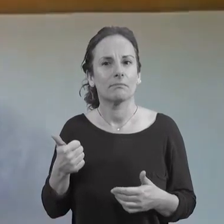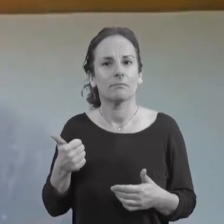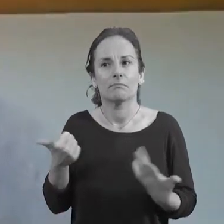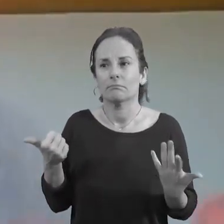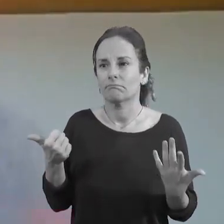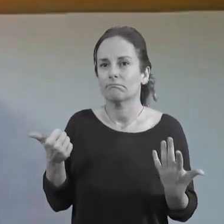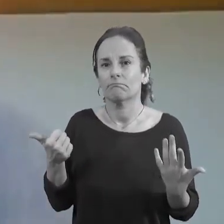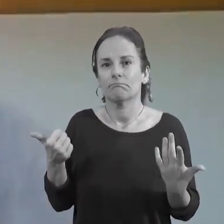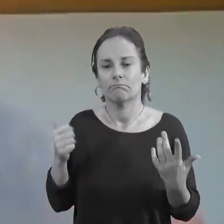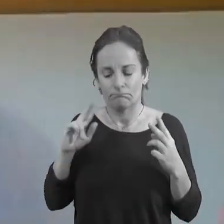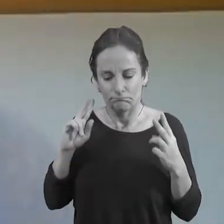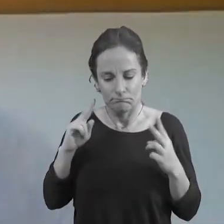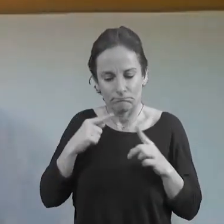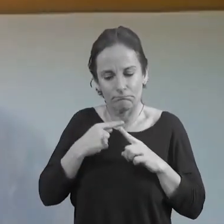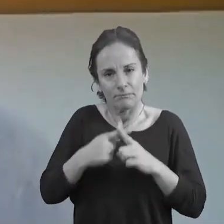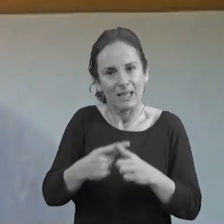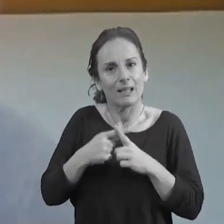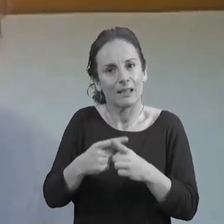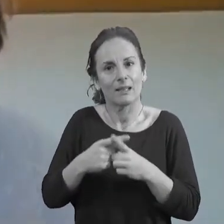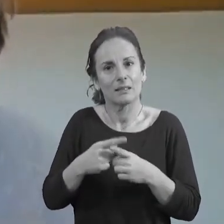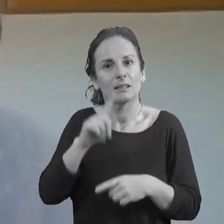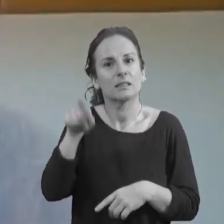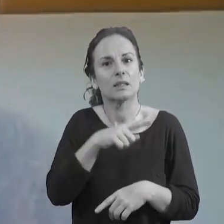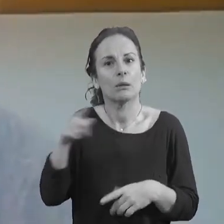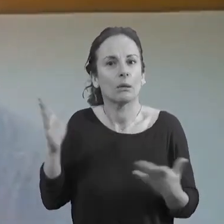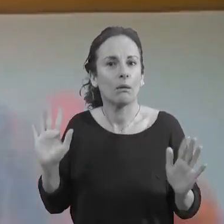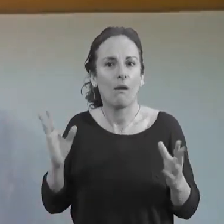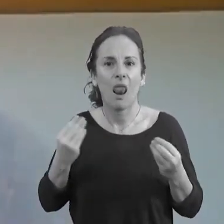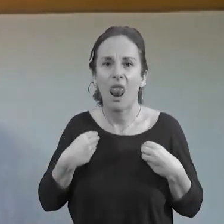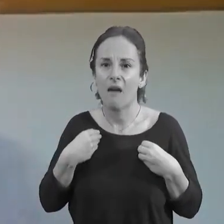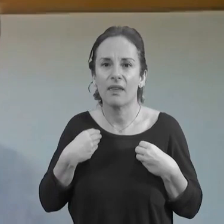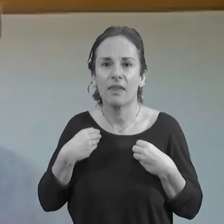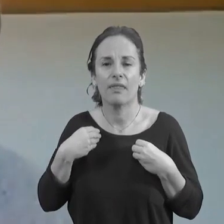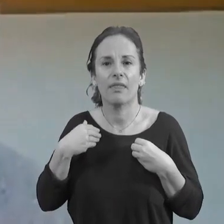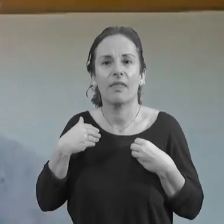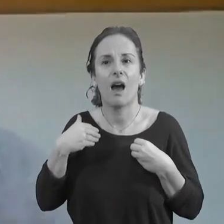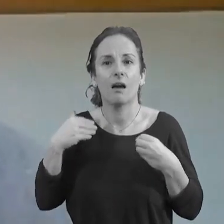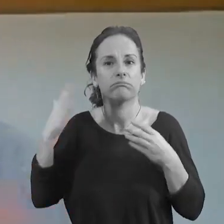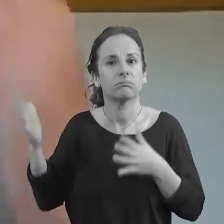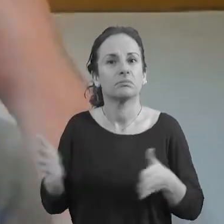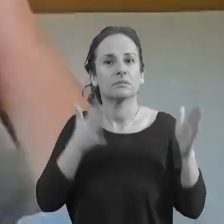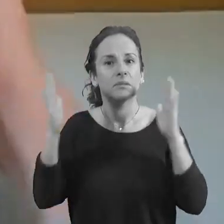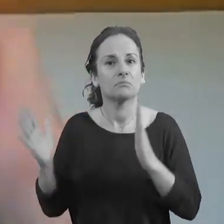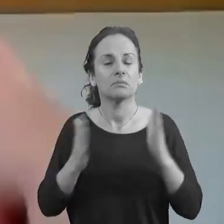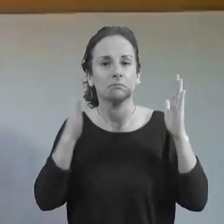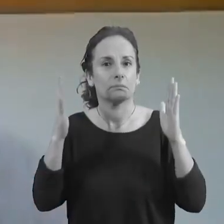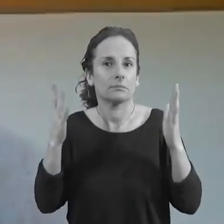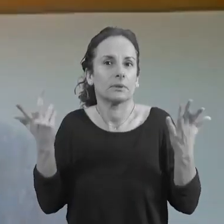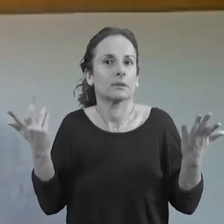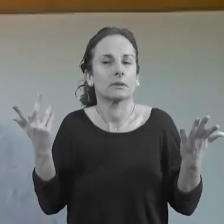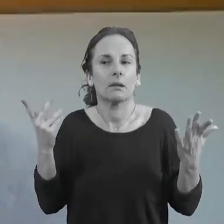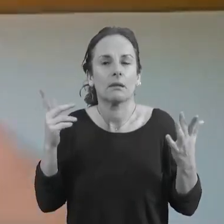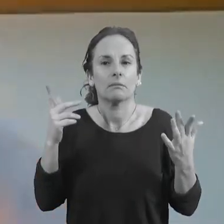lo que una vive desde cada momento de su vida, ¿no? Y me gustaba Tatiana explicando